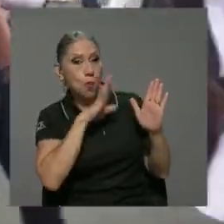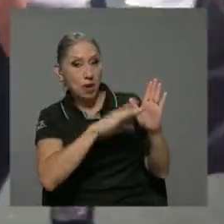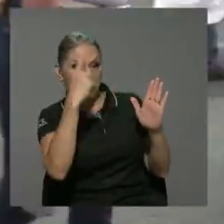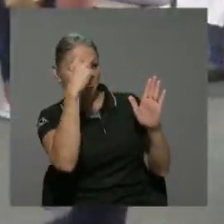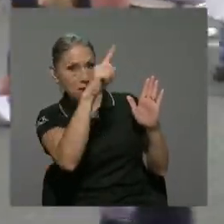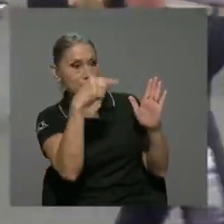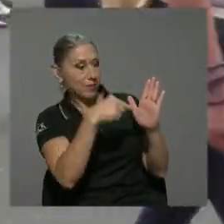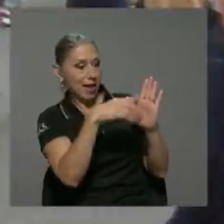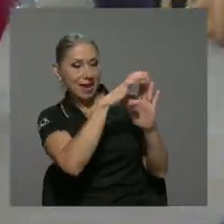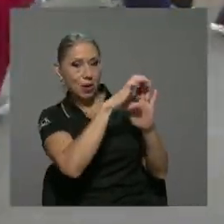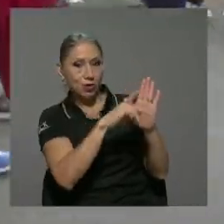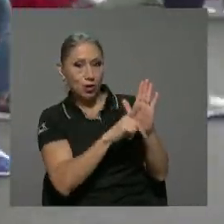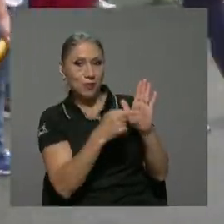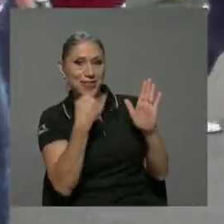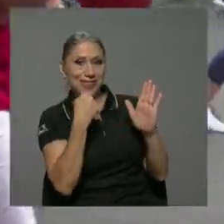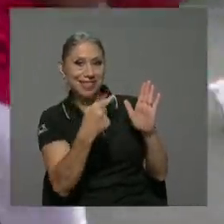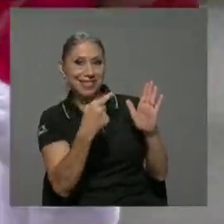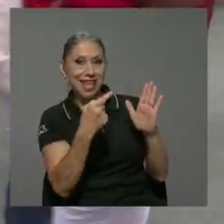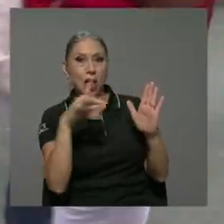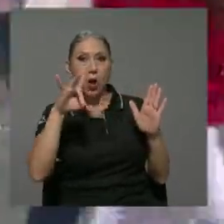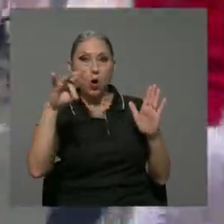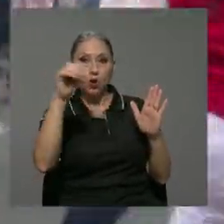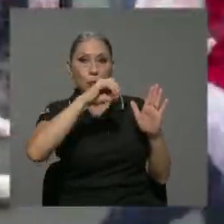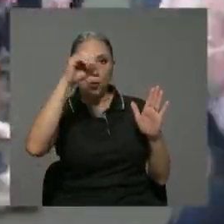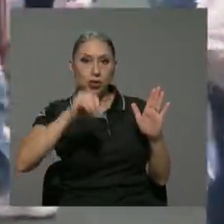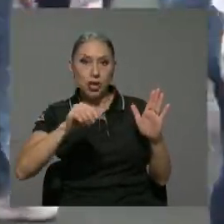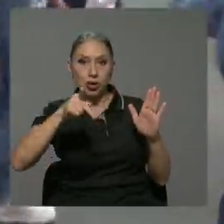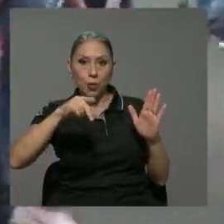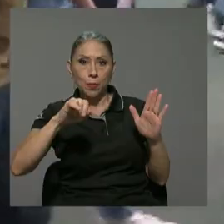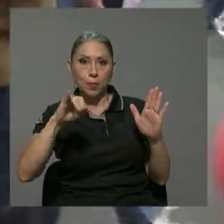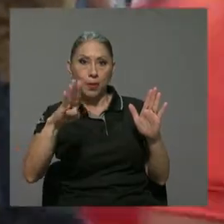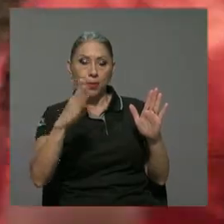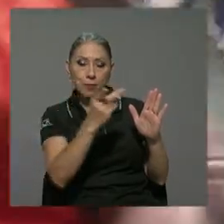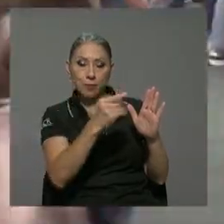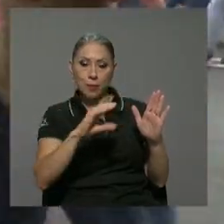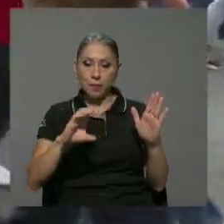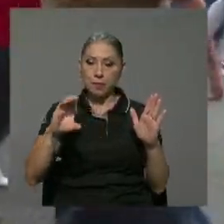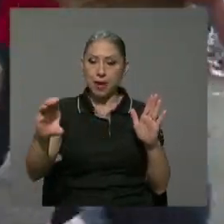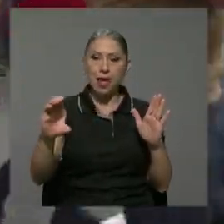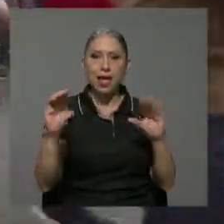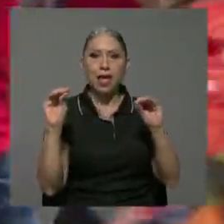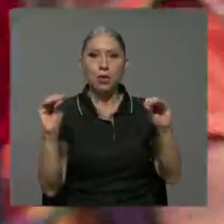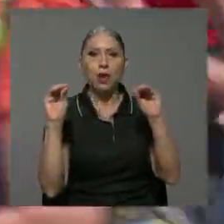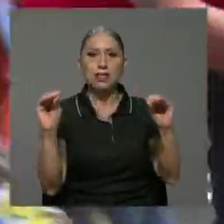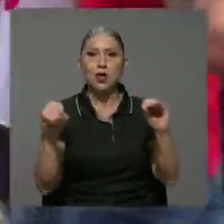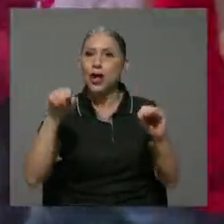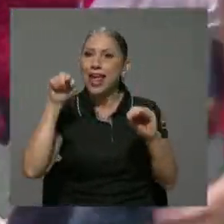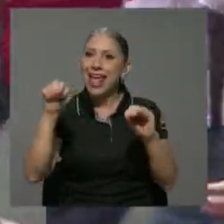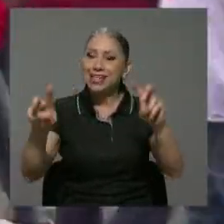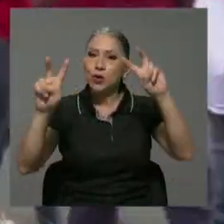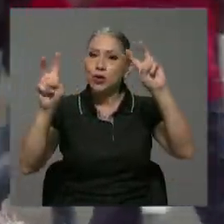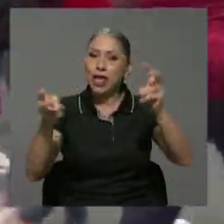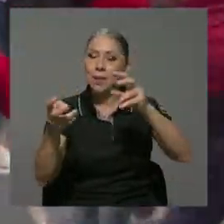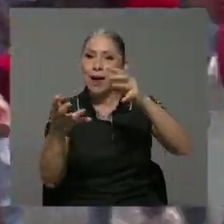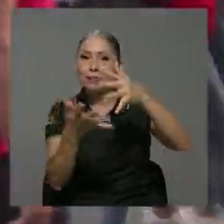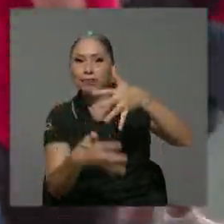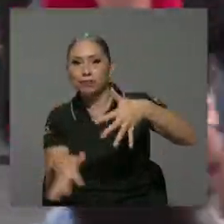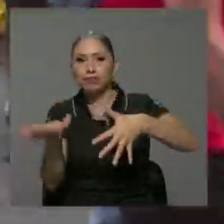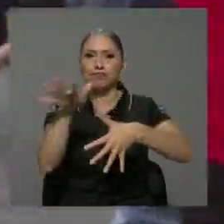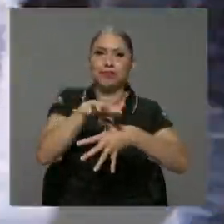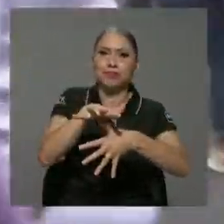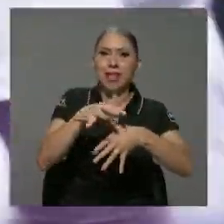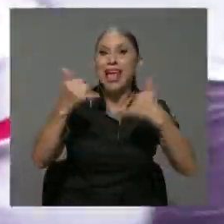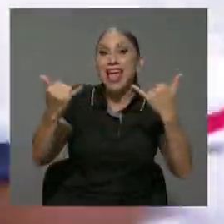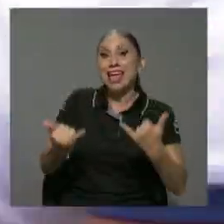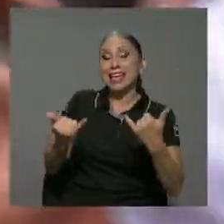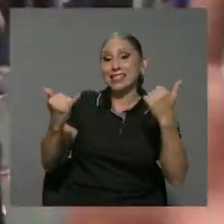debe invertir un 8%. Y esta es una prioridad. Y en este momento el gobierno está cambiando sus